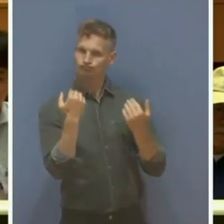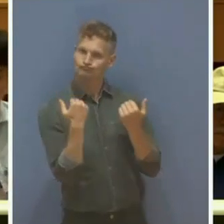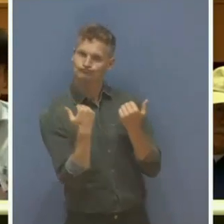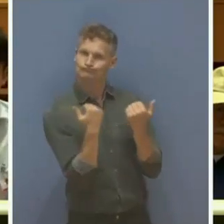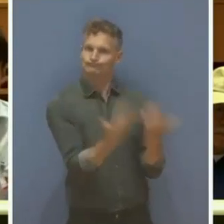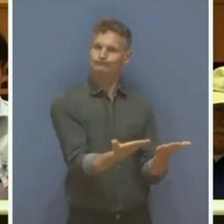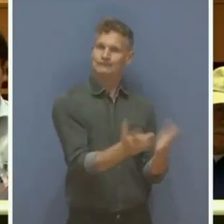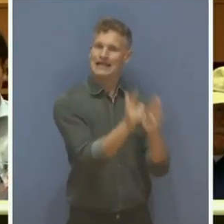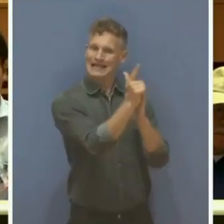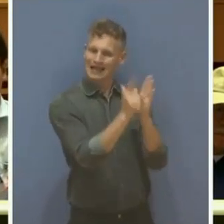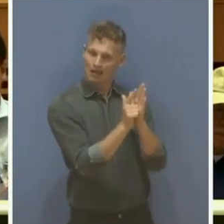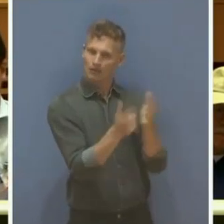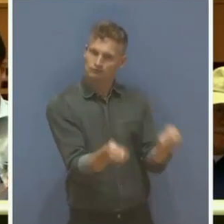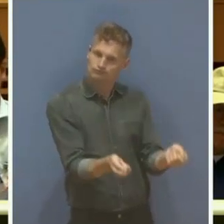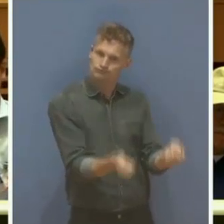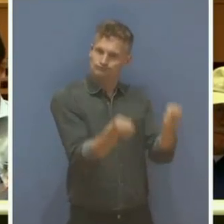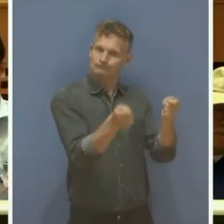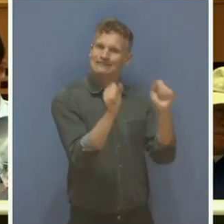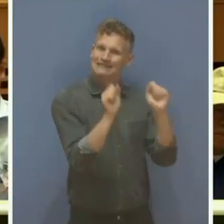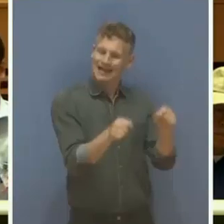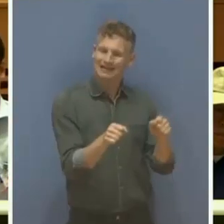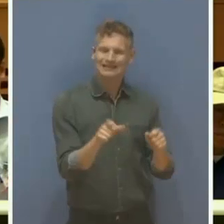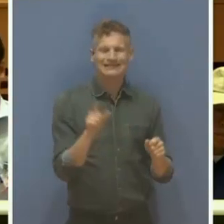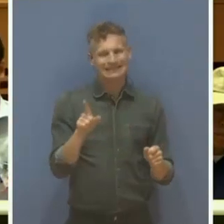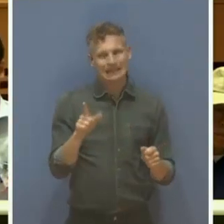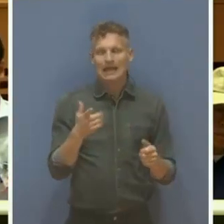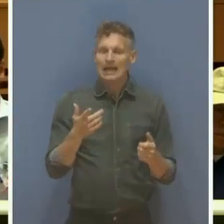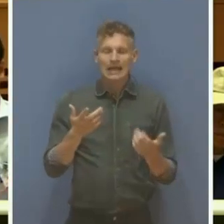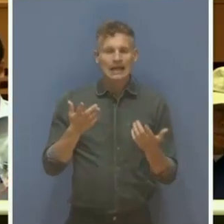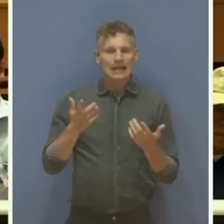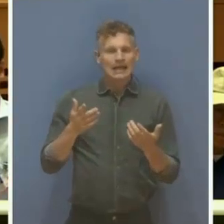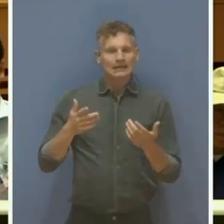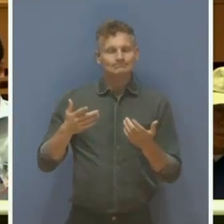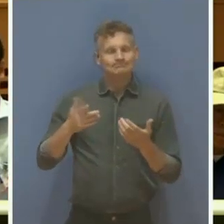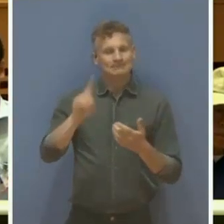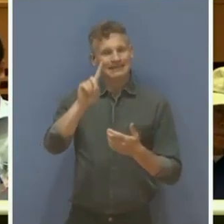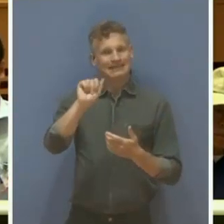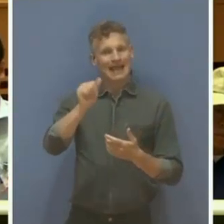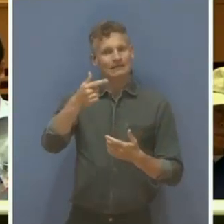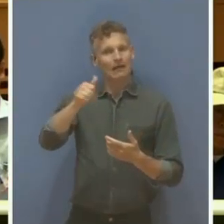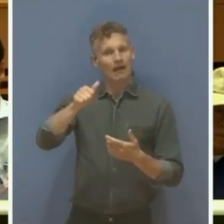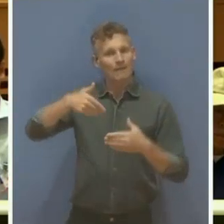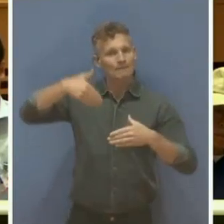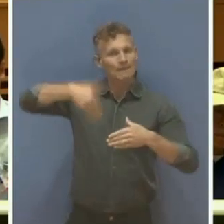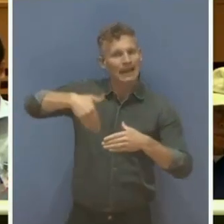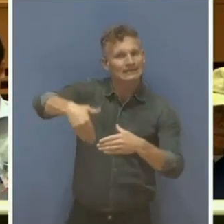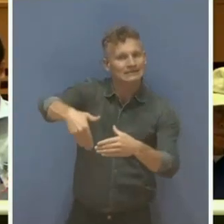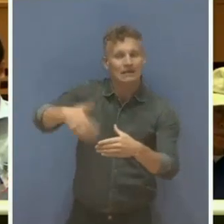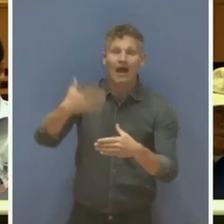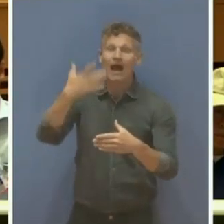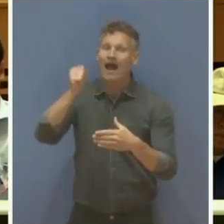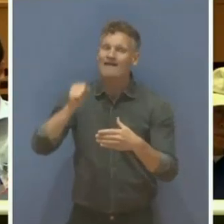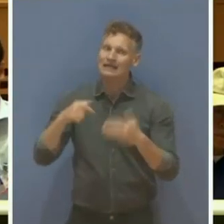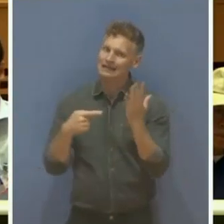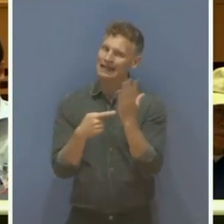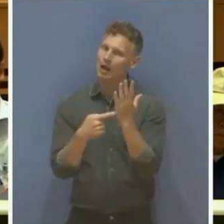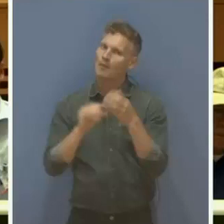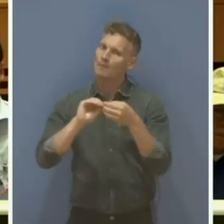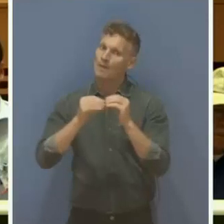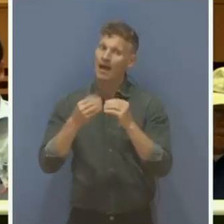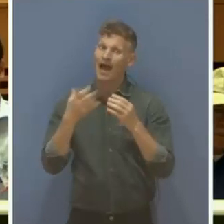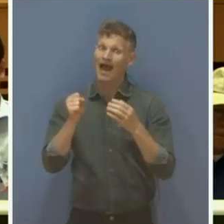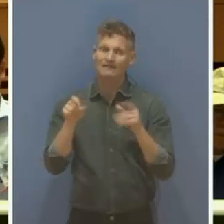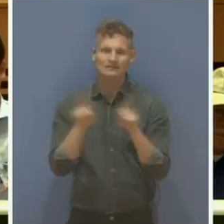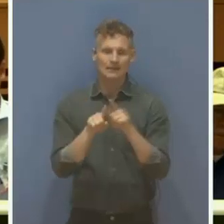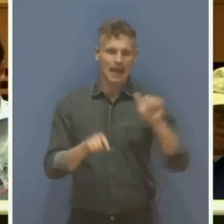bases de datos, que podrían ser explotadas por inteligencia artificial o la superinteligencia artificial, sin estar claro cómo